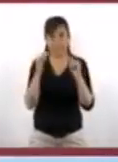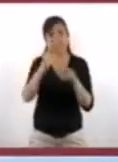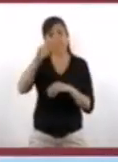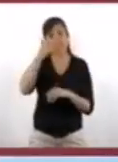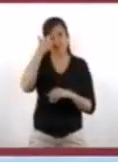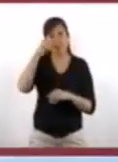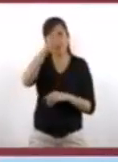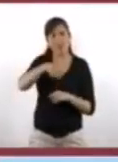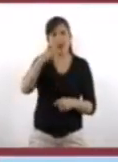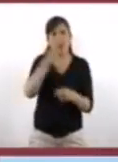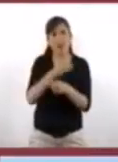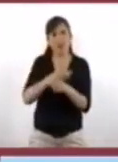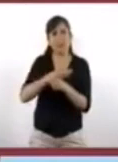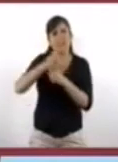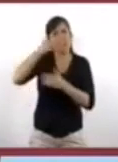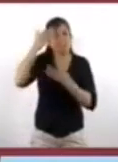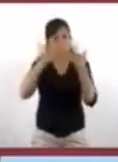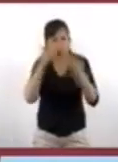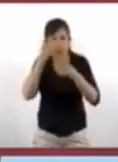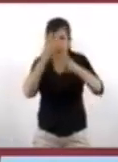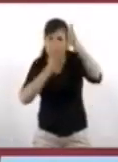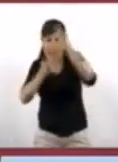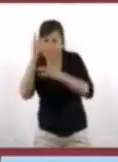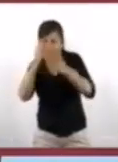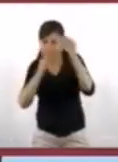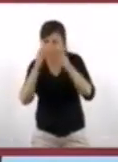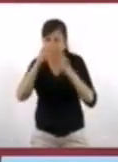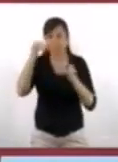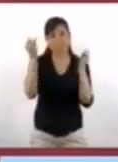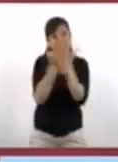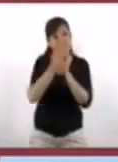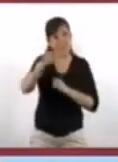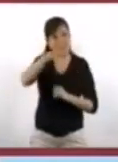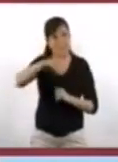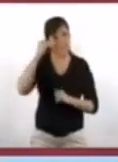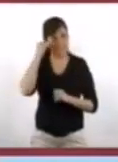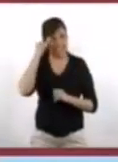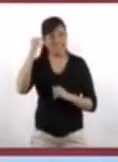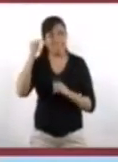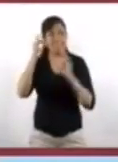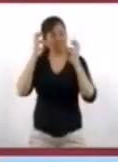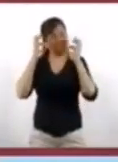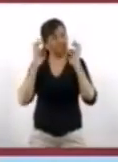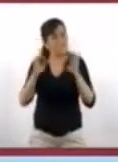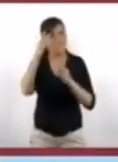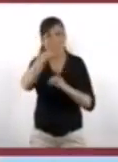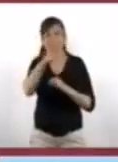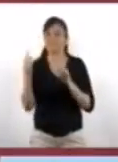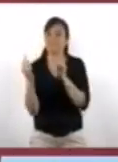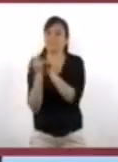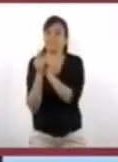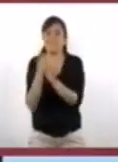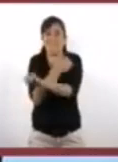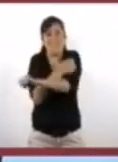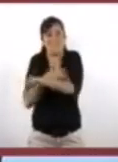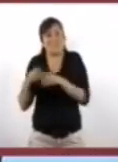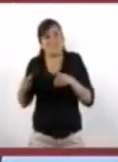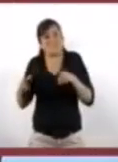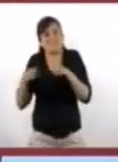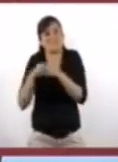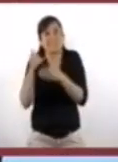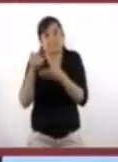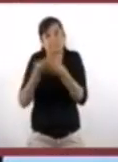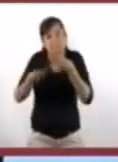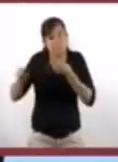que no solo es momento de estudiar y aprender. También este proceso es ideal para estar cerca de nuestros familiares y